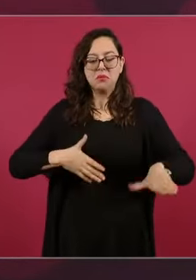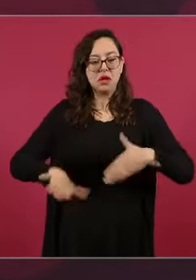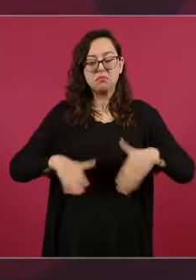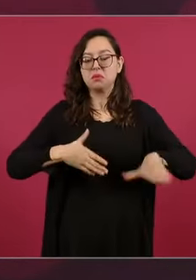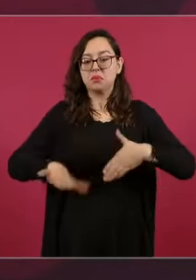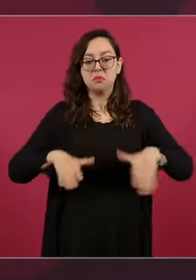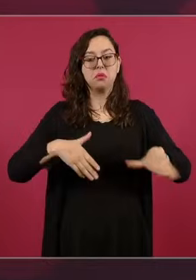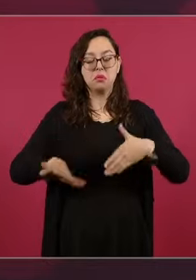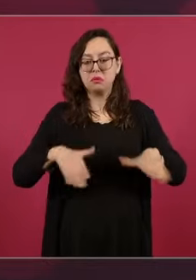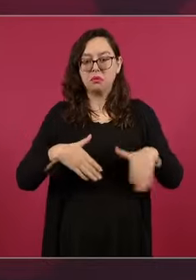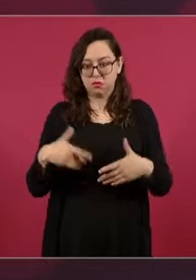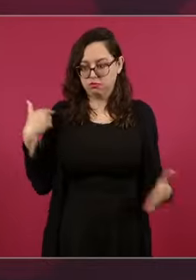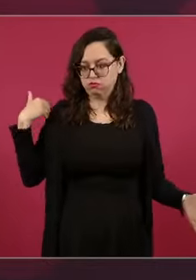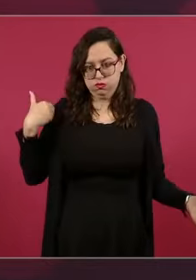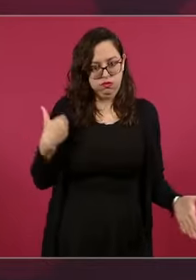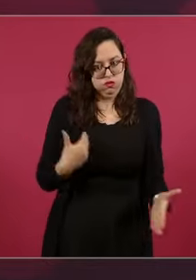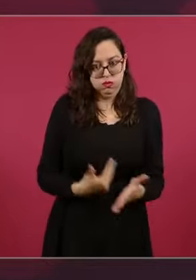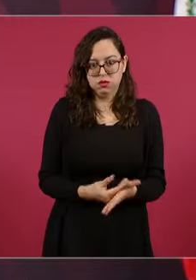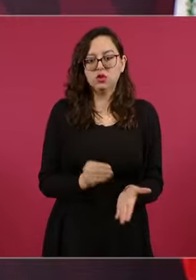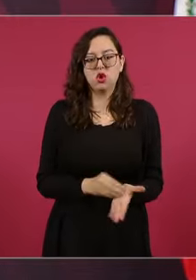y todavía lo hago.